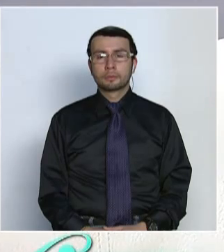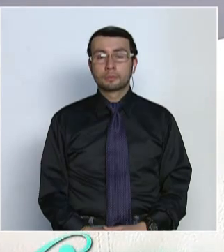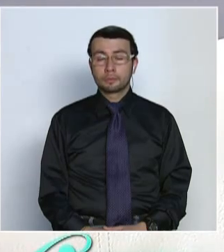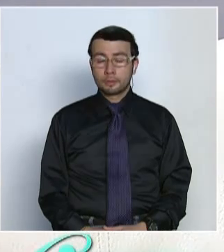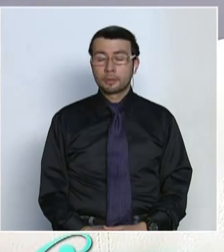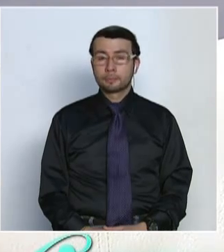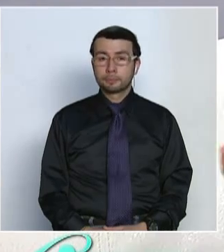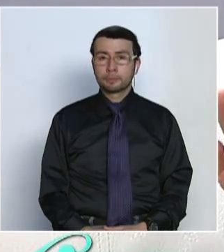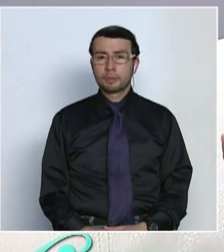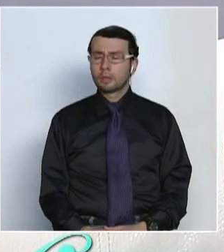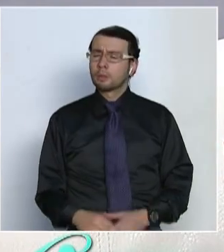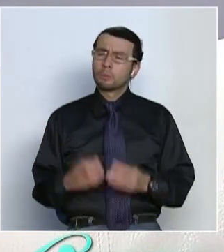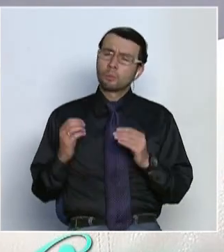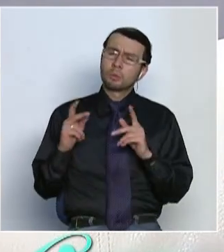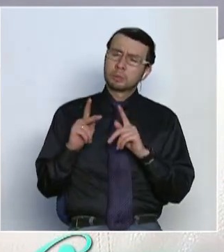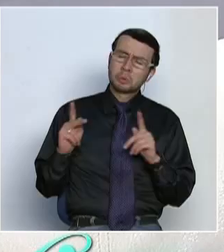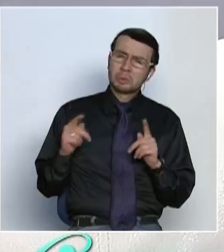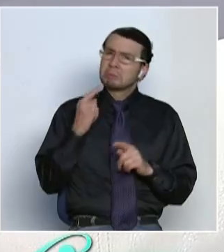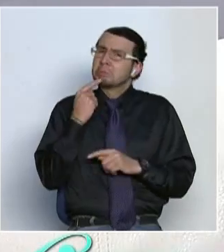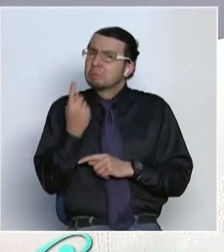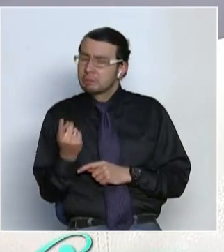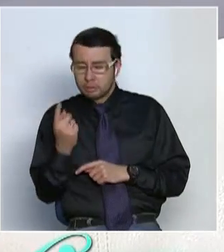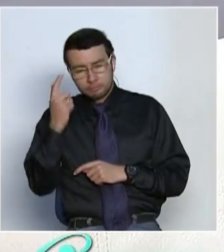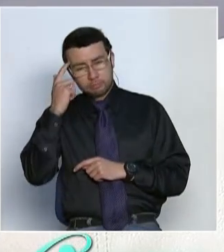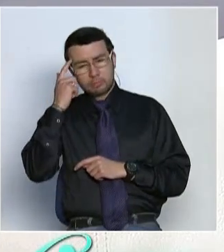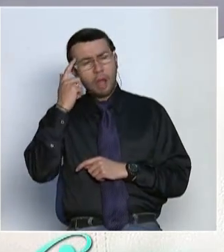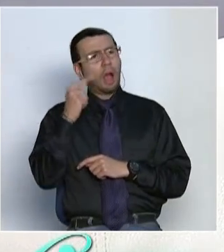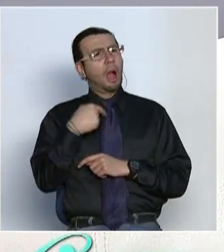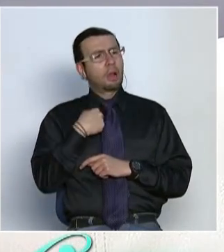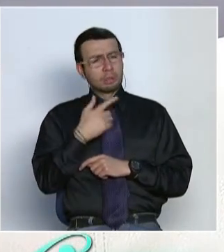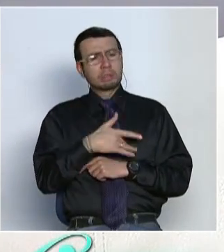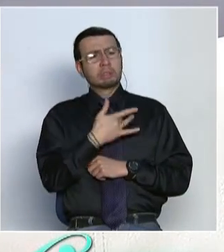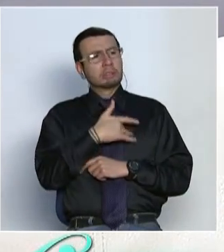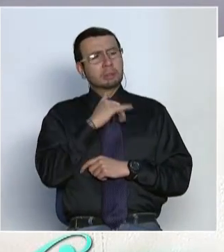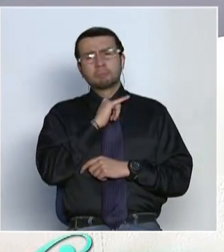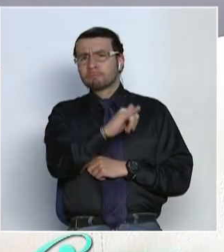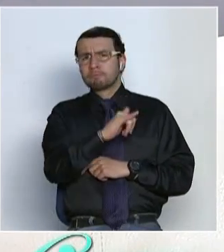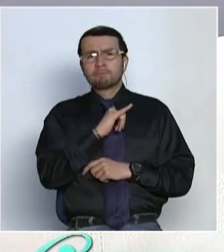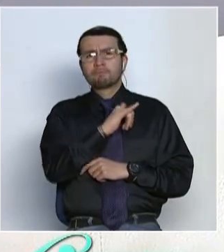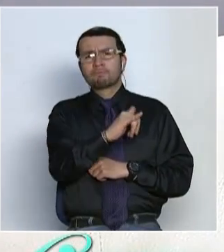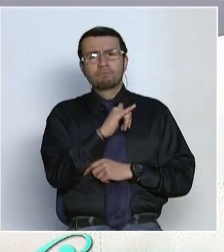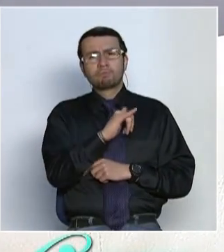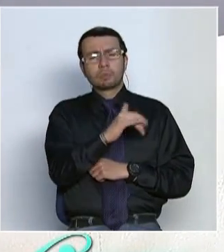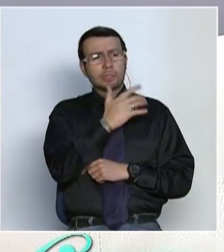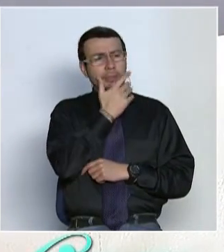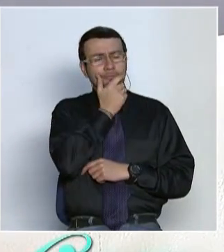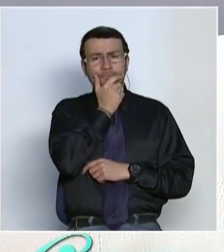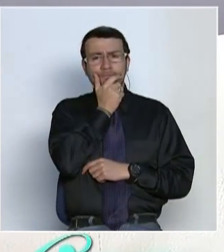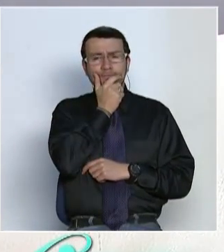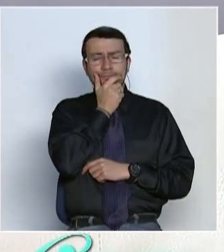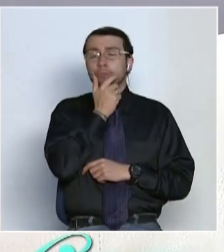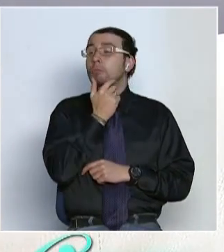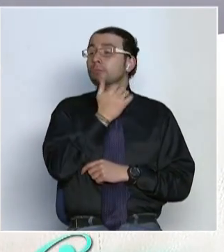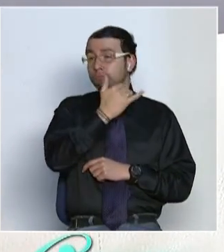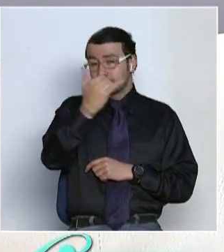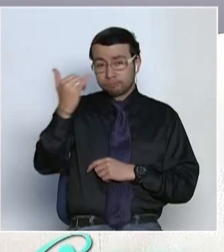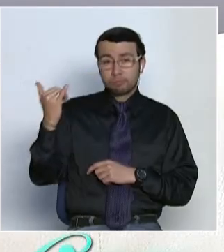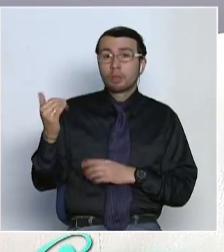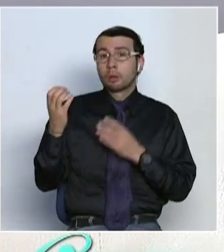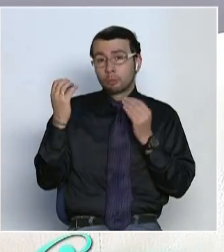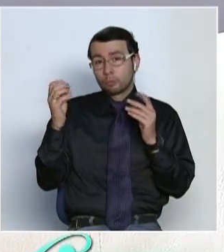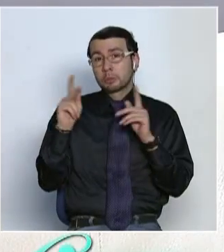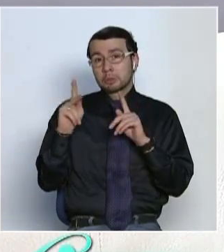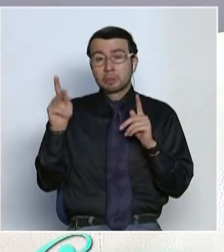Ahora bien, muchas personas están diciendo, yo tengo lo mismo que Luz Helena. Y es muy frecuente que muchas